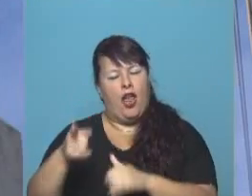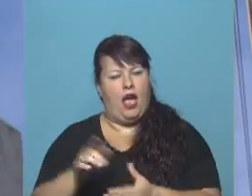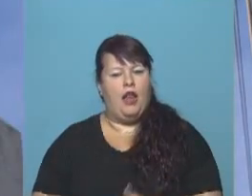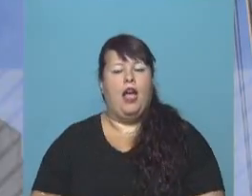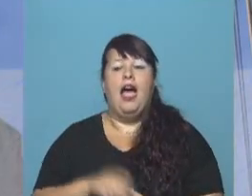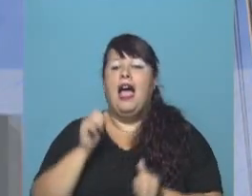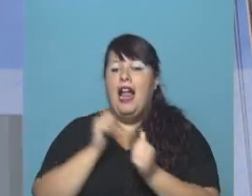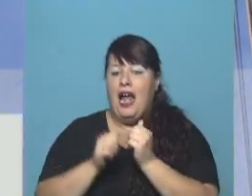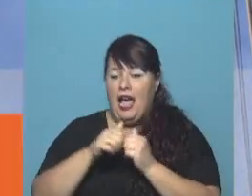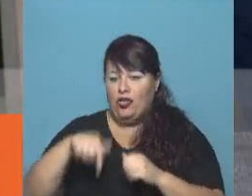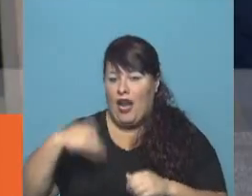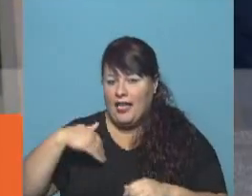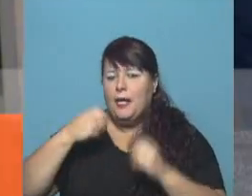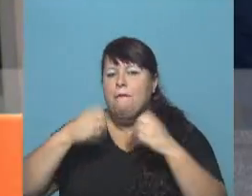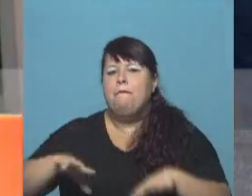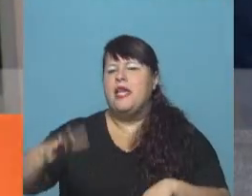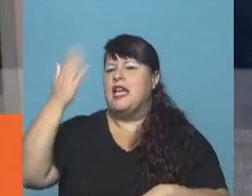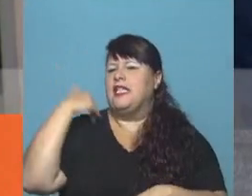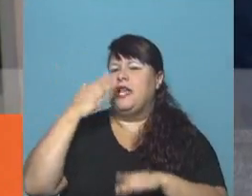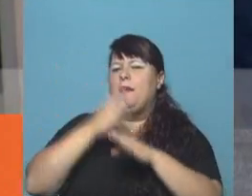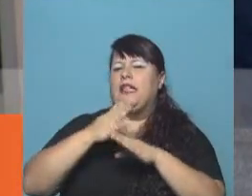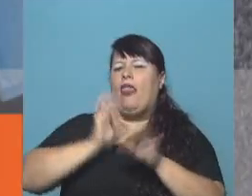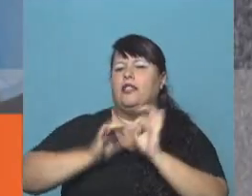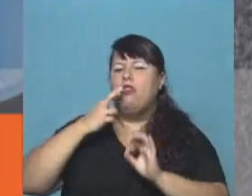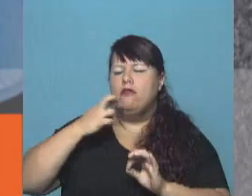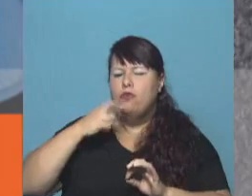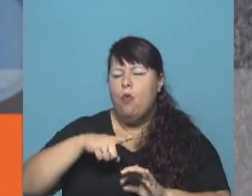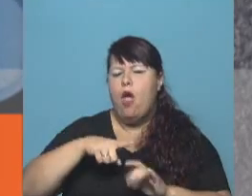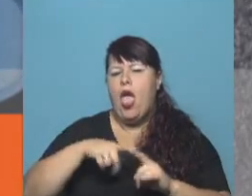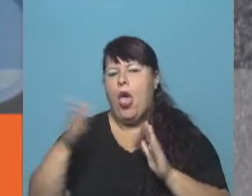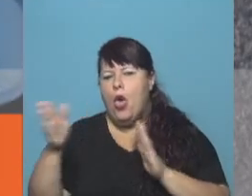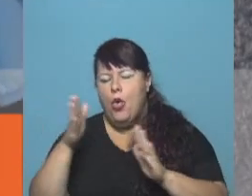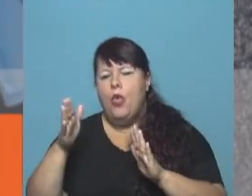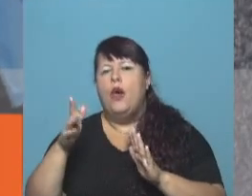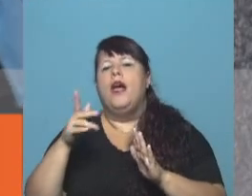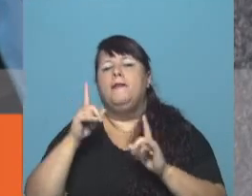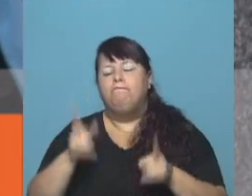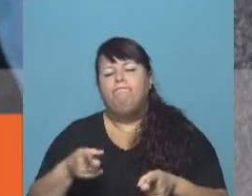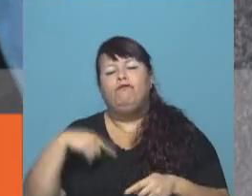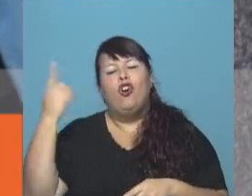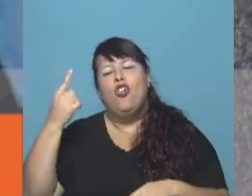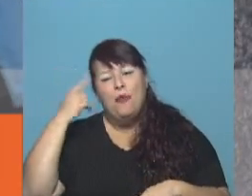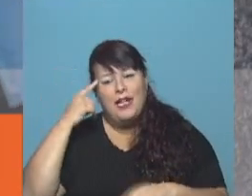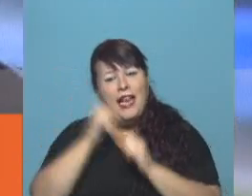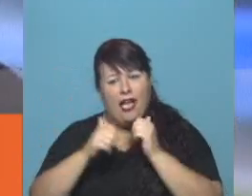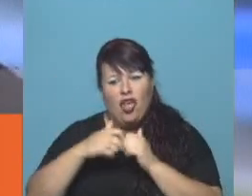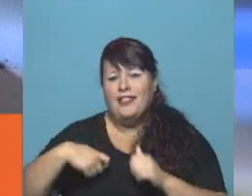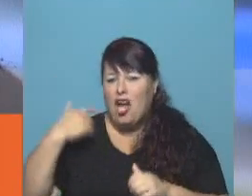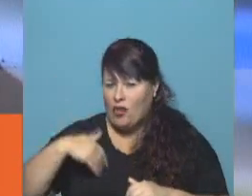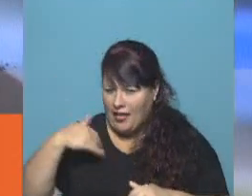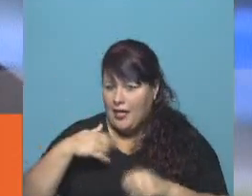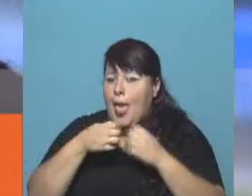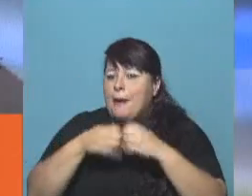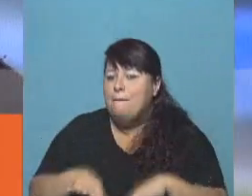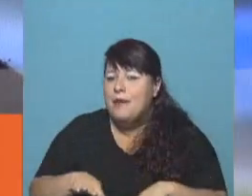La historia sindical de Argentina comienza a mitad del siglo XIX. Y contra lo que muchos creen, la historia sindical argentina